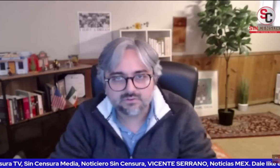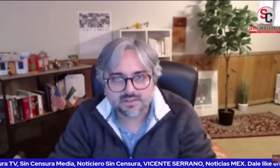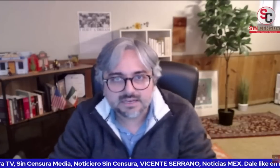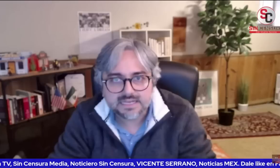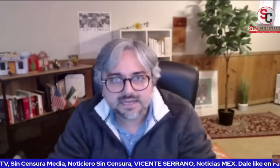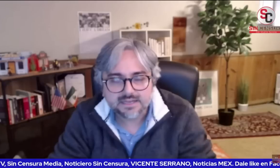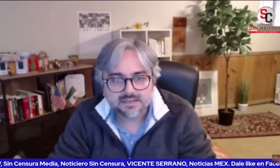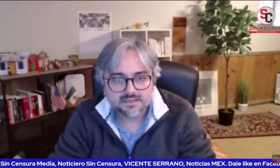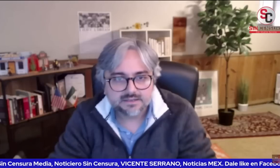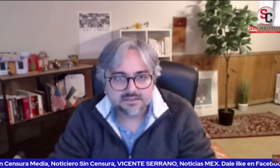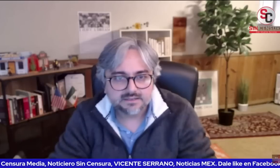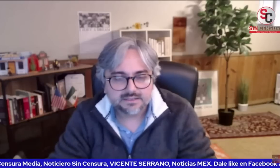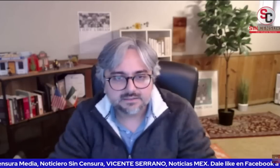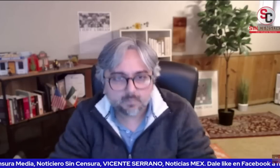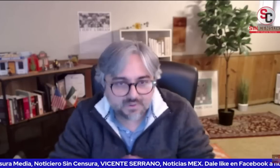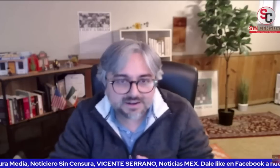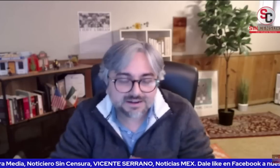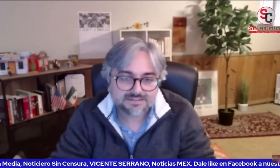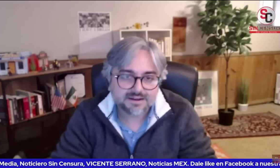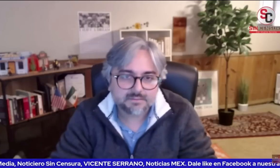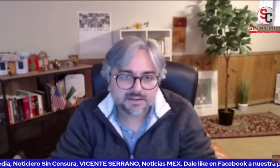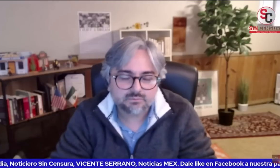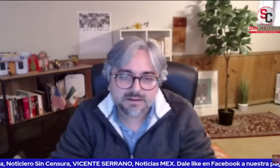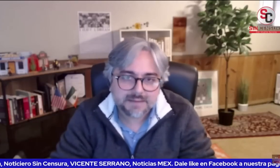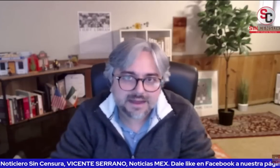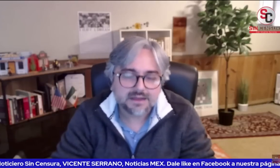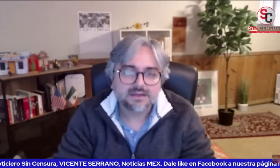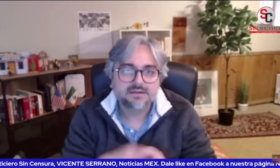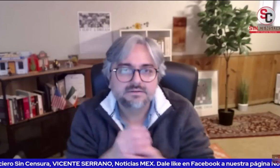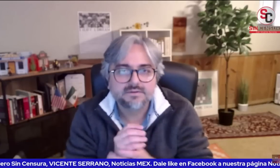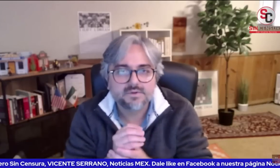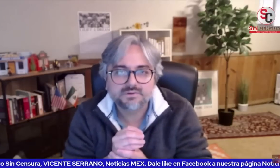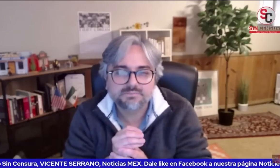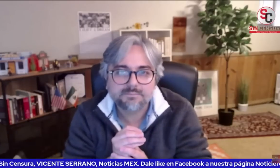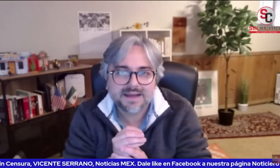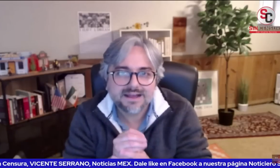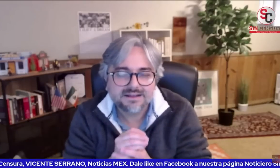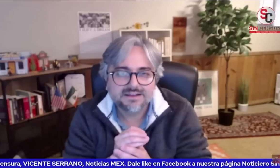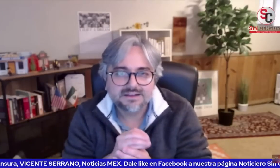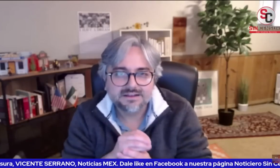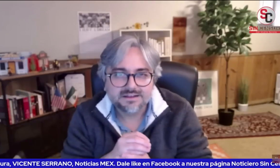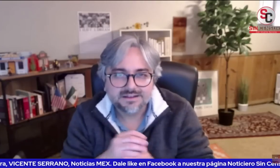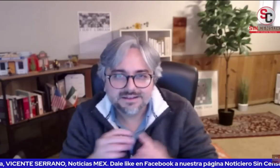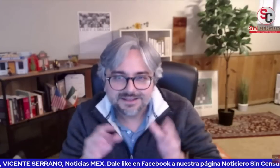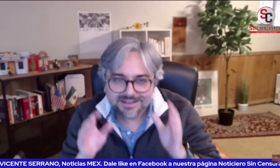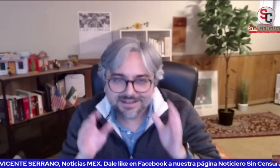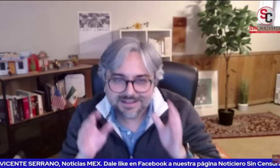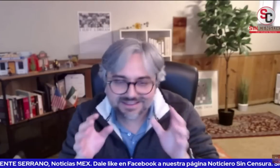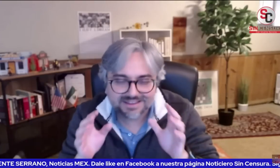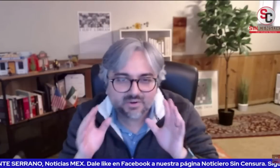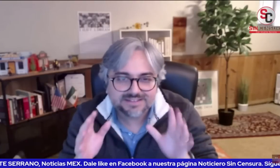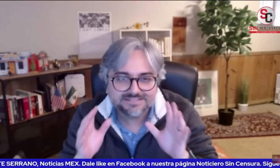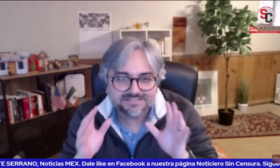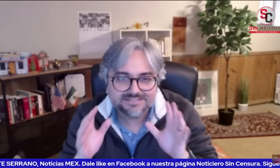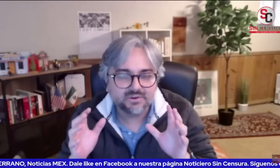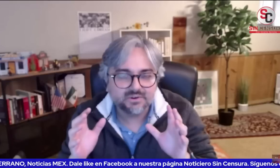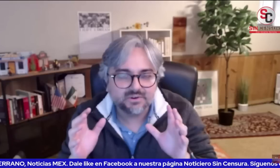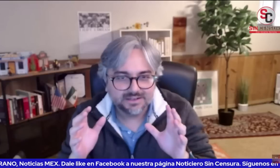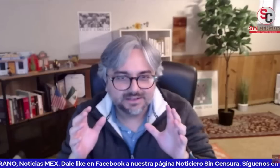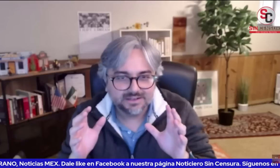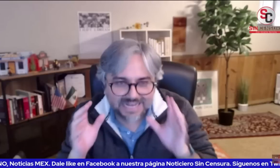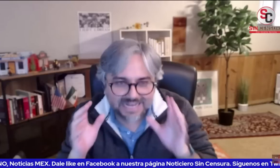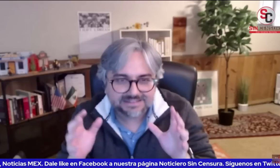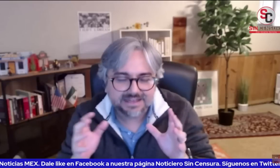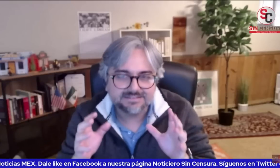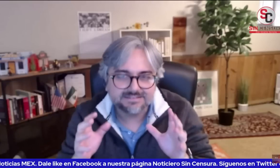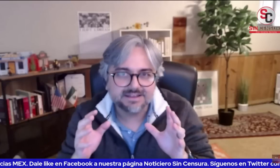doble ciudadanía, no pueden regresar a ver a su mamá o a su papá. Creo que este señor